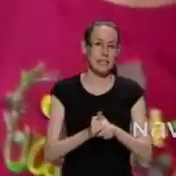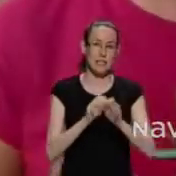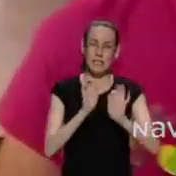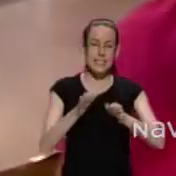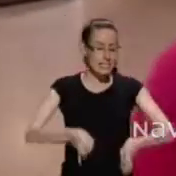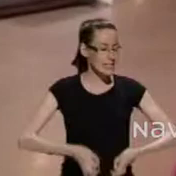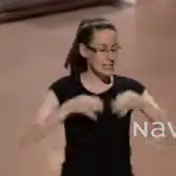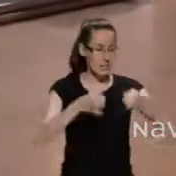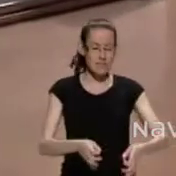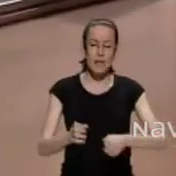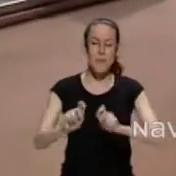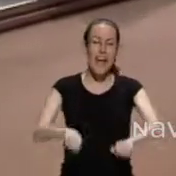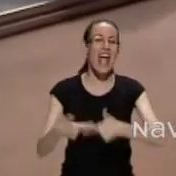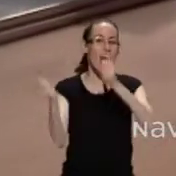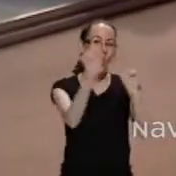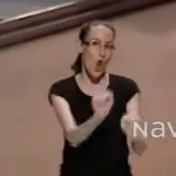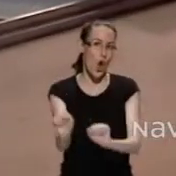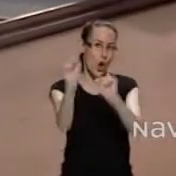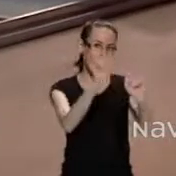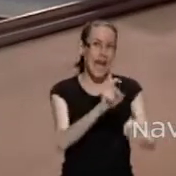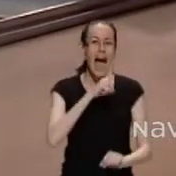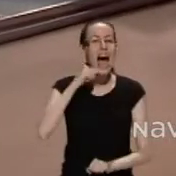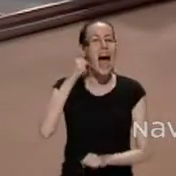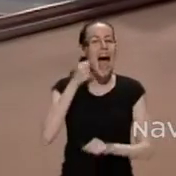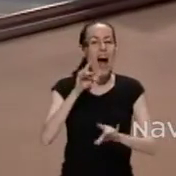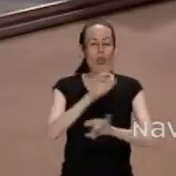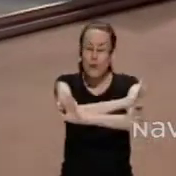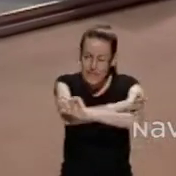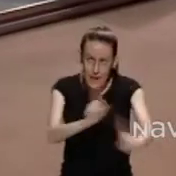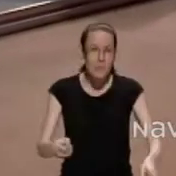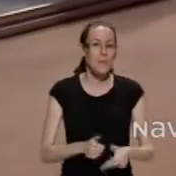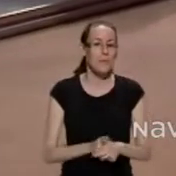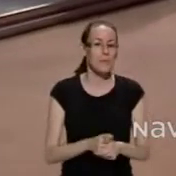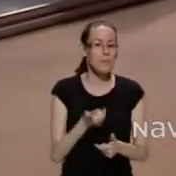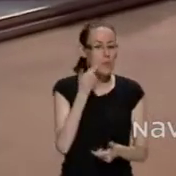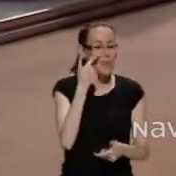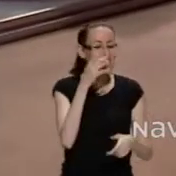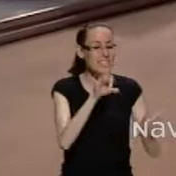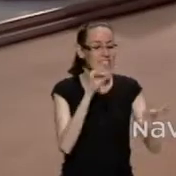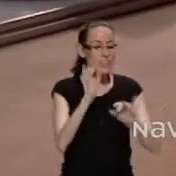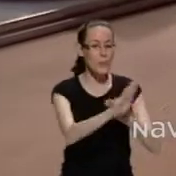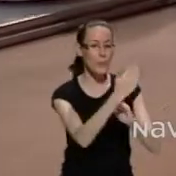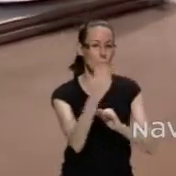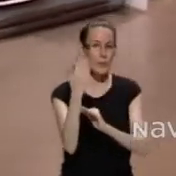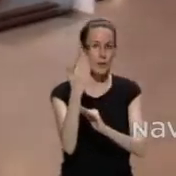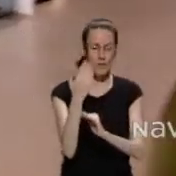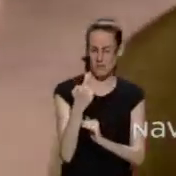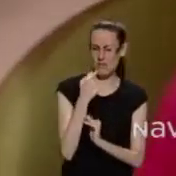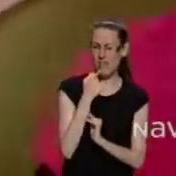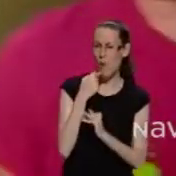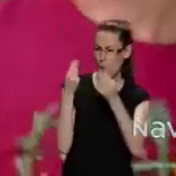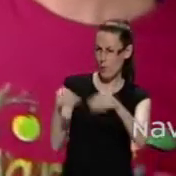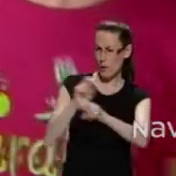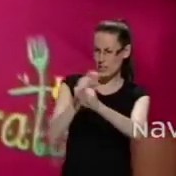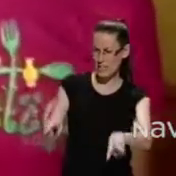leche, sin azúcar. Tina, aquí vemos una pequeña selección, pero me dices que no usáis huevo, ¿qué es lo que se